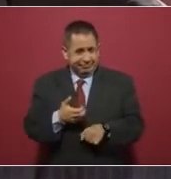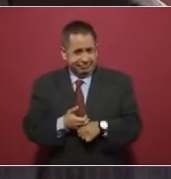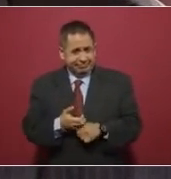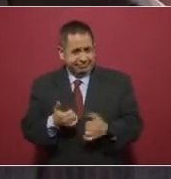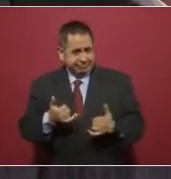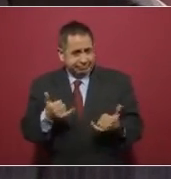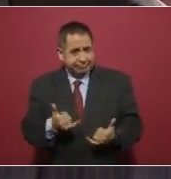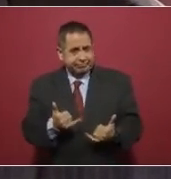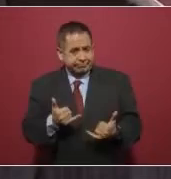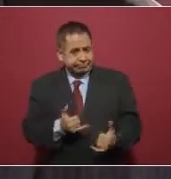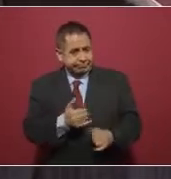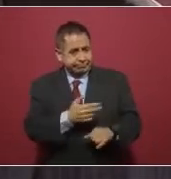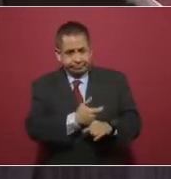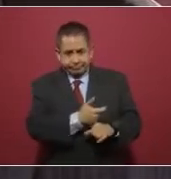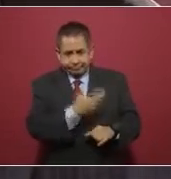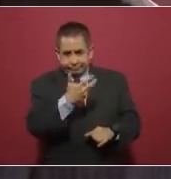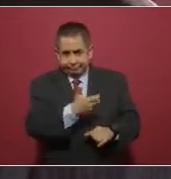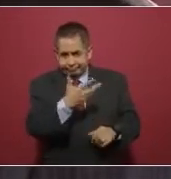si no